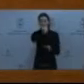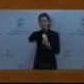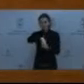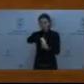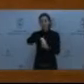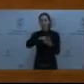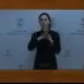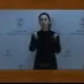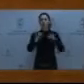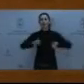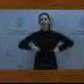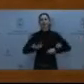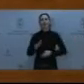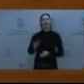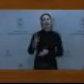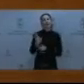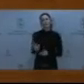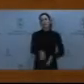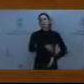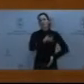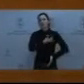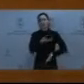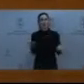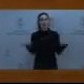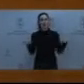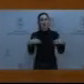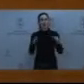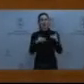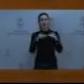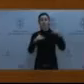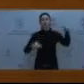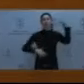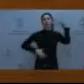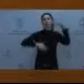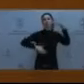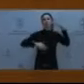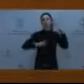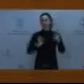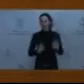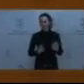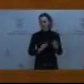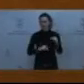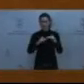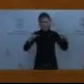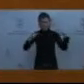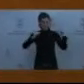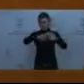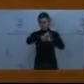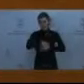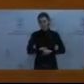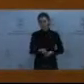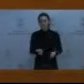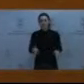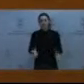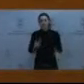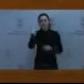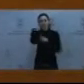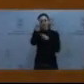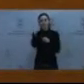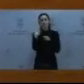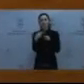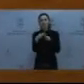enseñanza concertada se sienten en equiparación con la enseñanza pública. Y aquí sí me permito meter una reflexión más